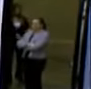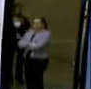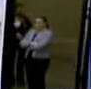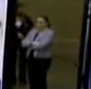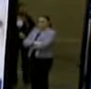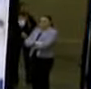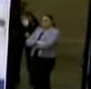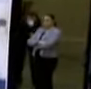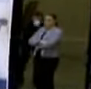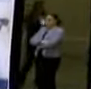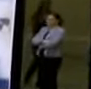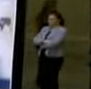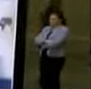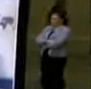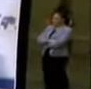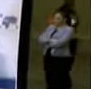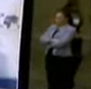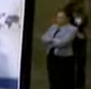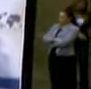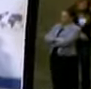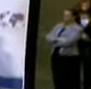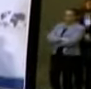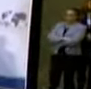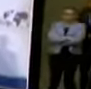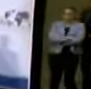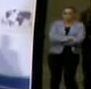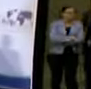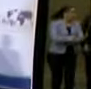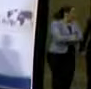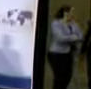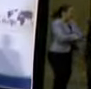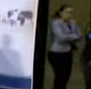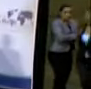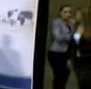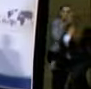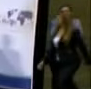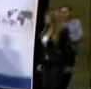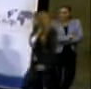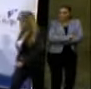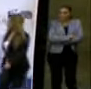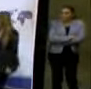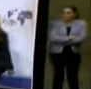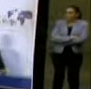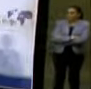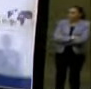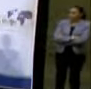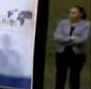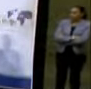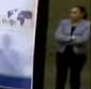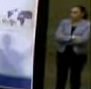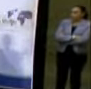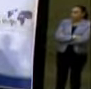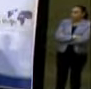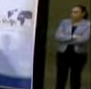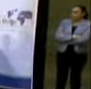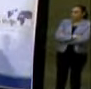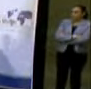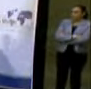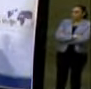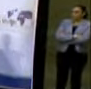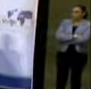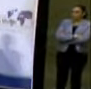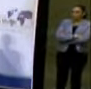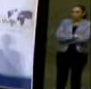yo darle la palabra a mi colega Juan Carlos Romero Hicks, quien nos quiere dar una reflexión en torno a lo aquí